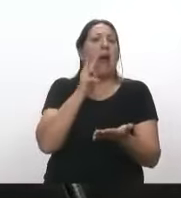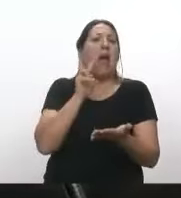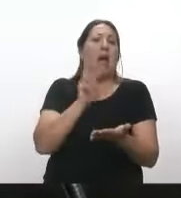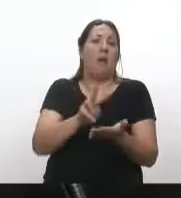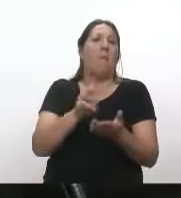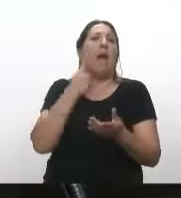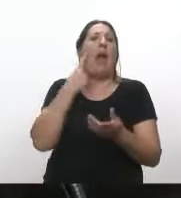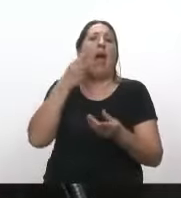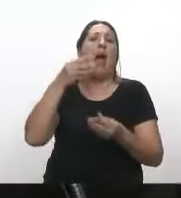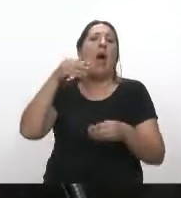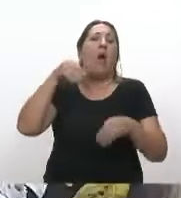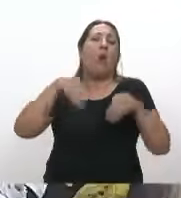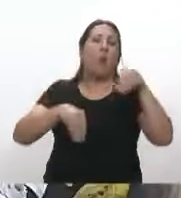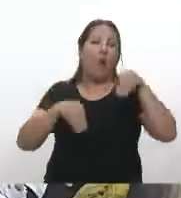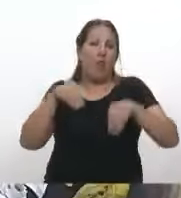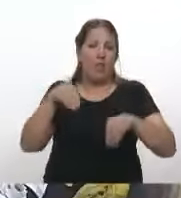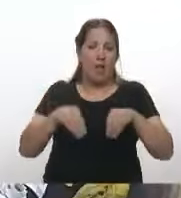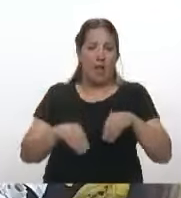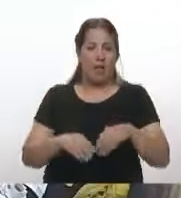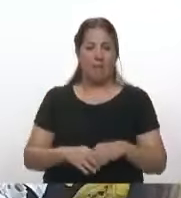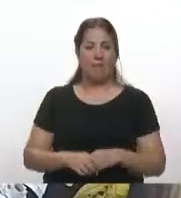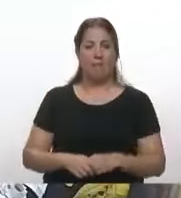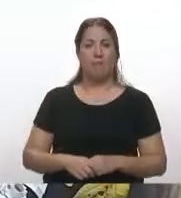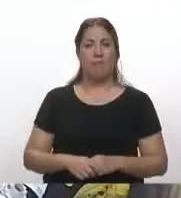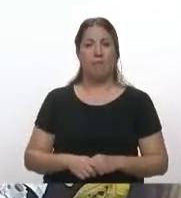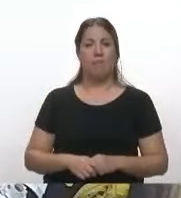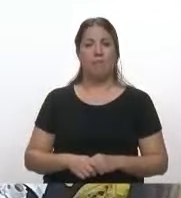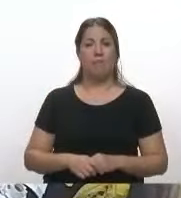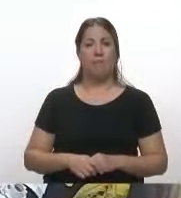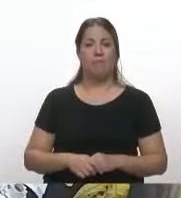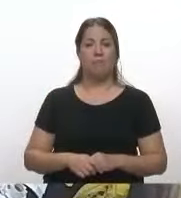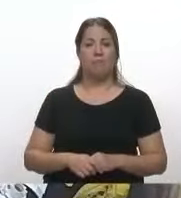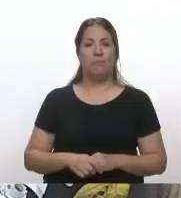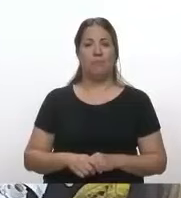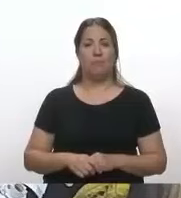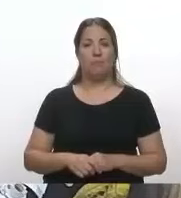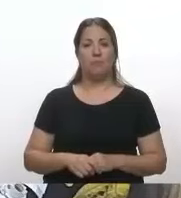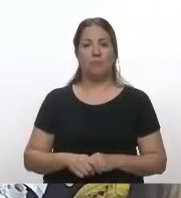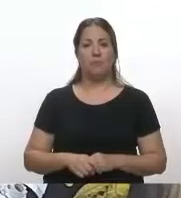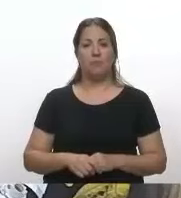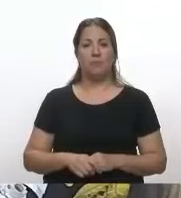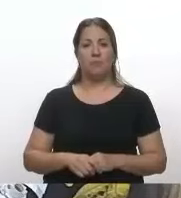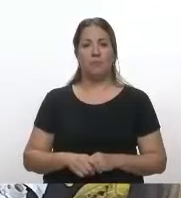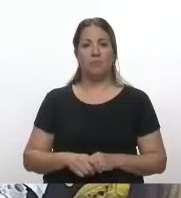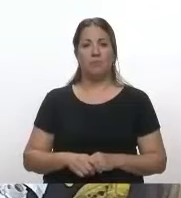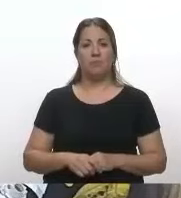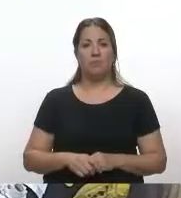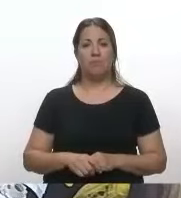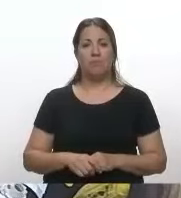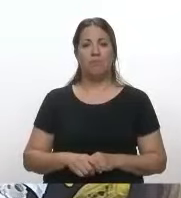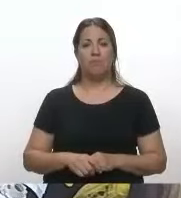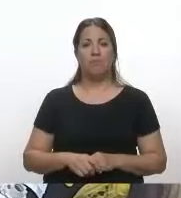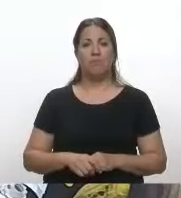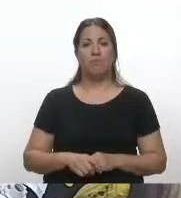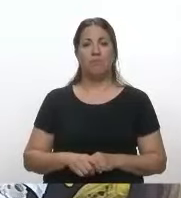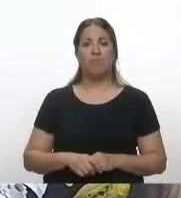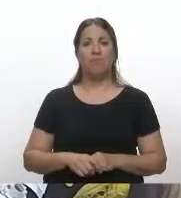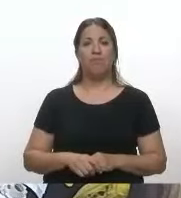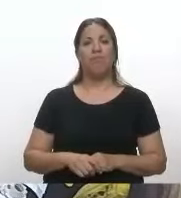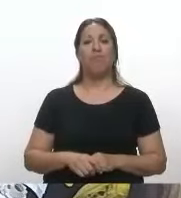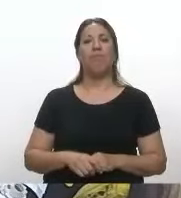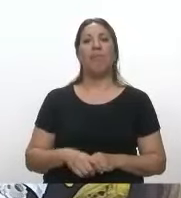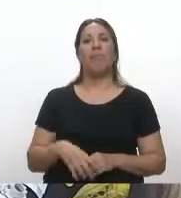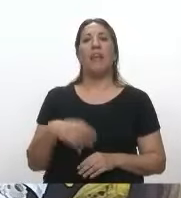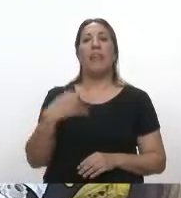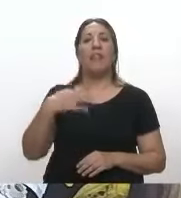La Nación hizo un entrecruzamiento entre los presentes y sus votos a partir de los videos disponibles y constató que todo el bloque de Unidad Ciudadana y el Frente Nacional